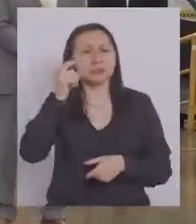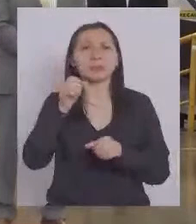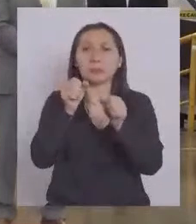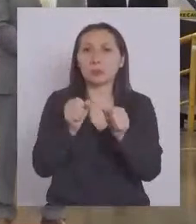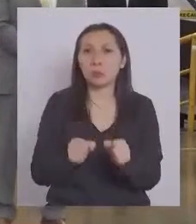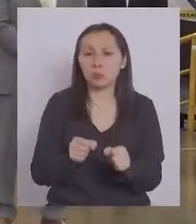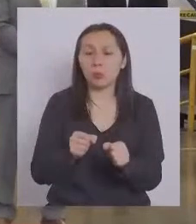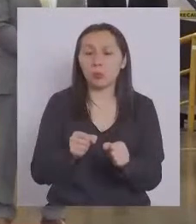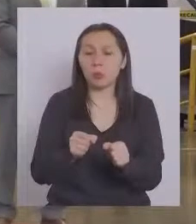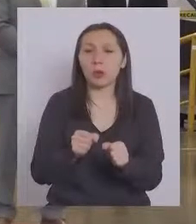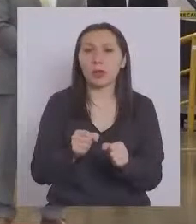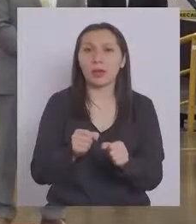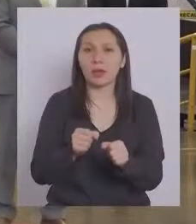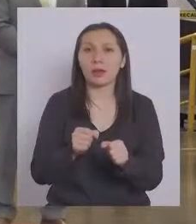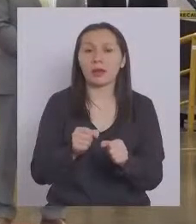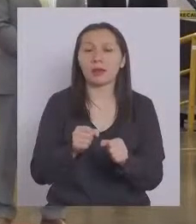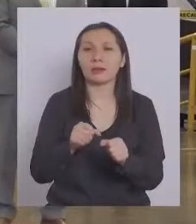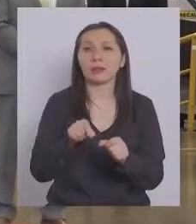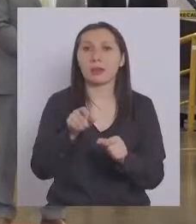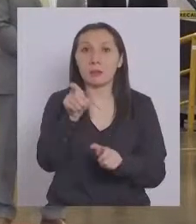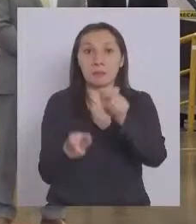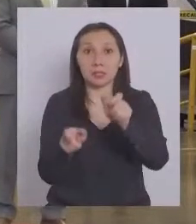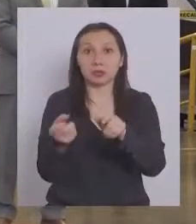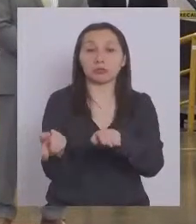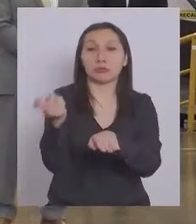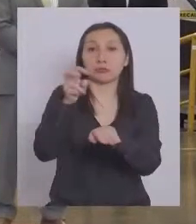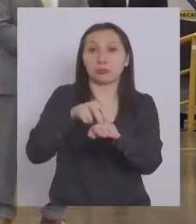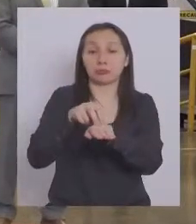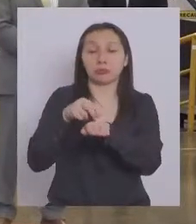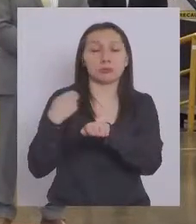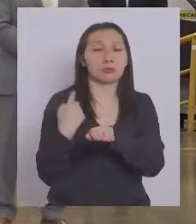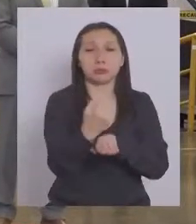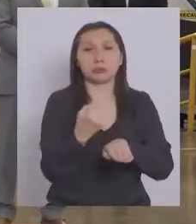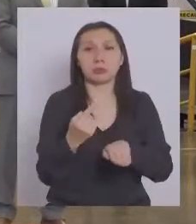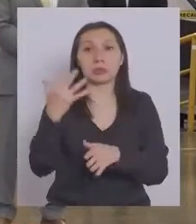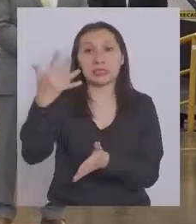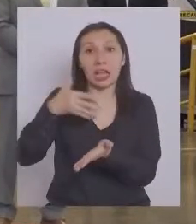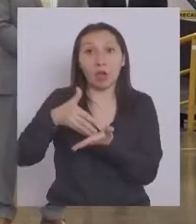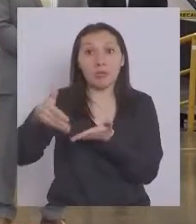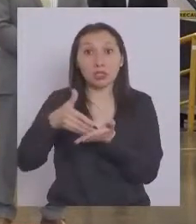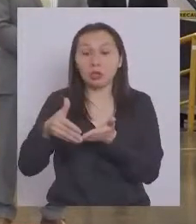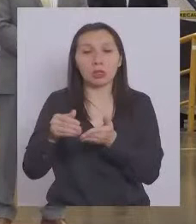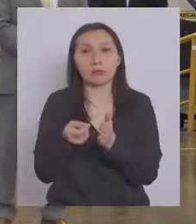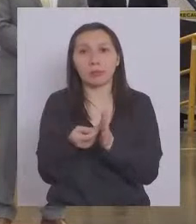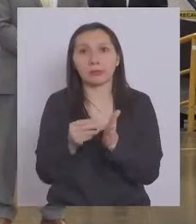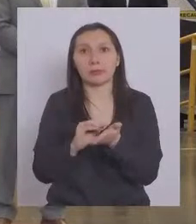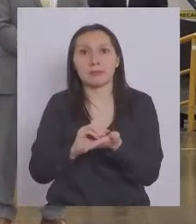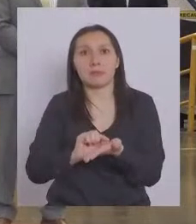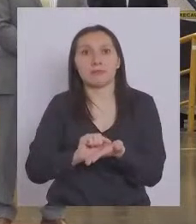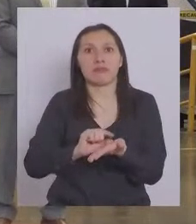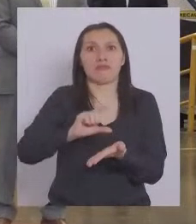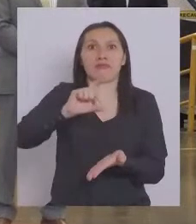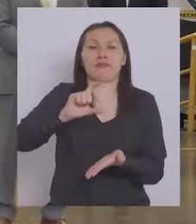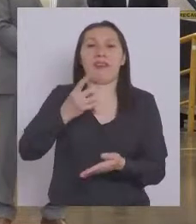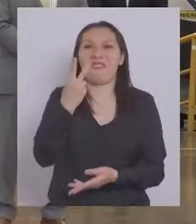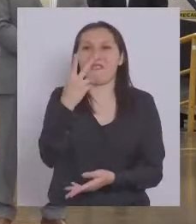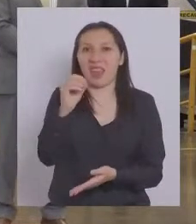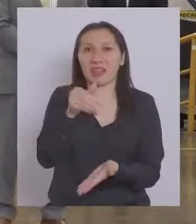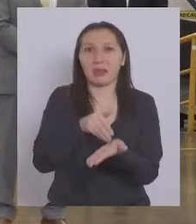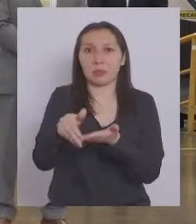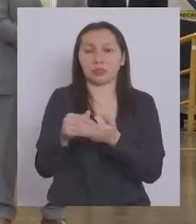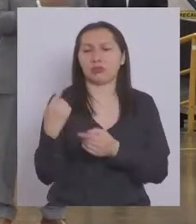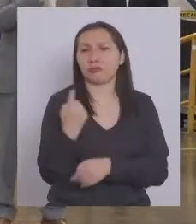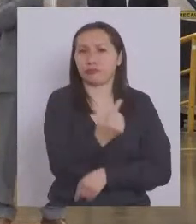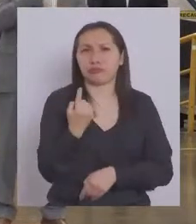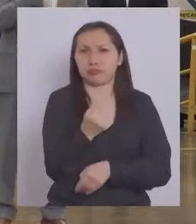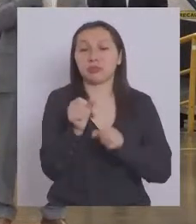capacidad de pasajeros transportados va a cambiar de 5 millones a 20 millones. Esa es una cantidad enorme